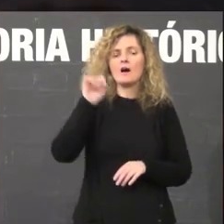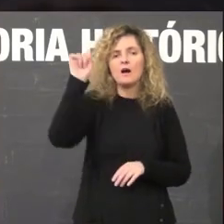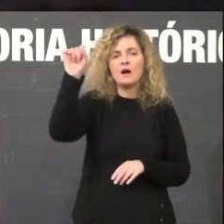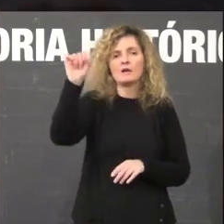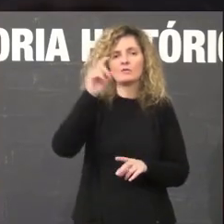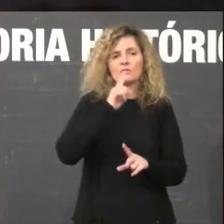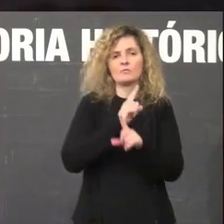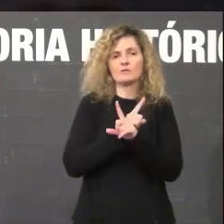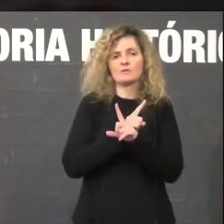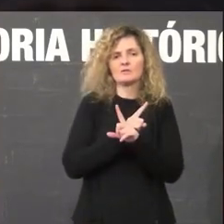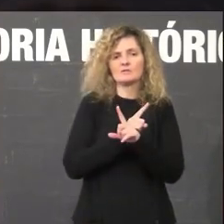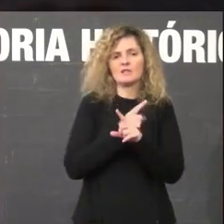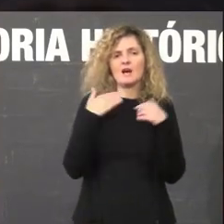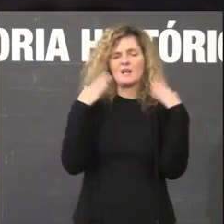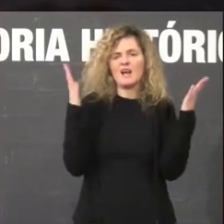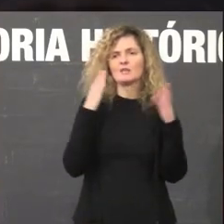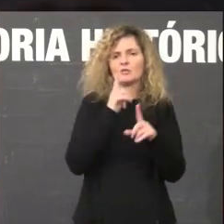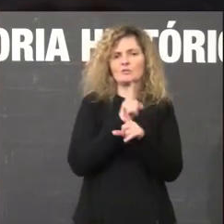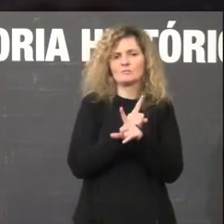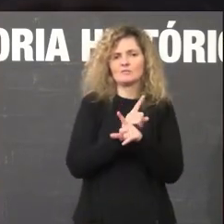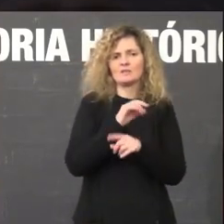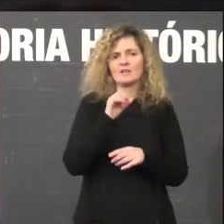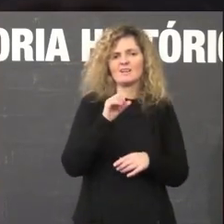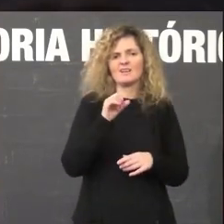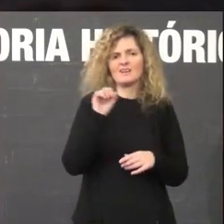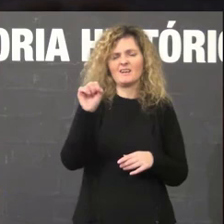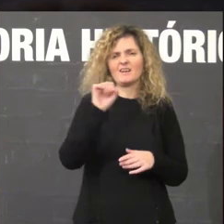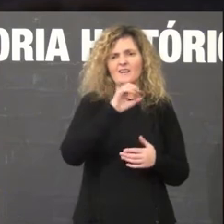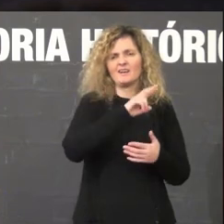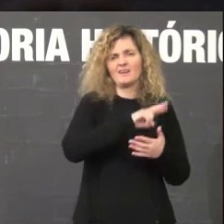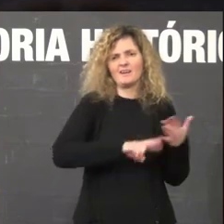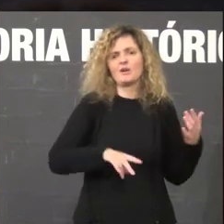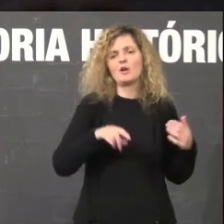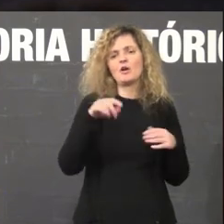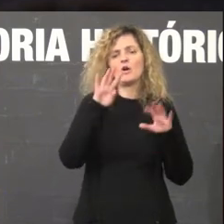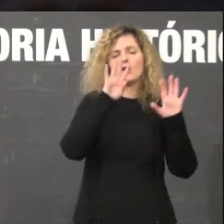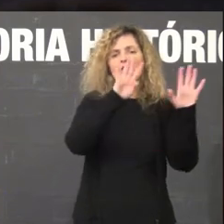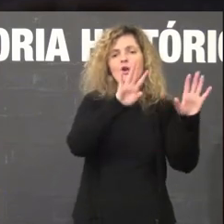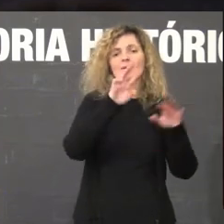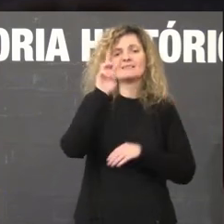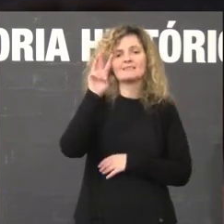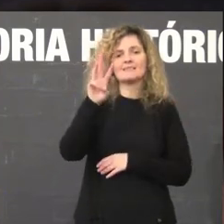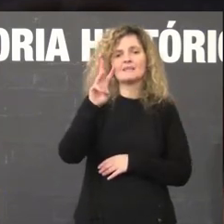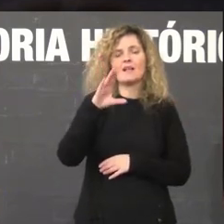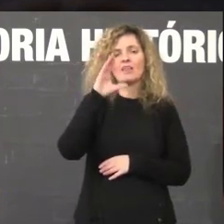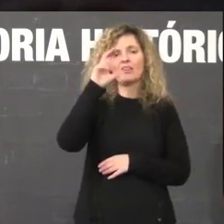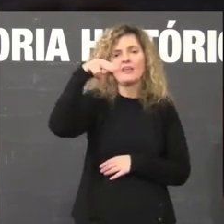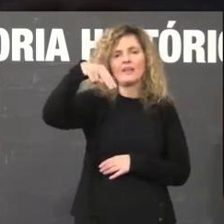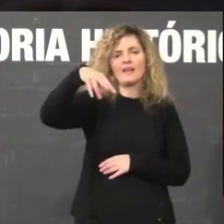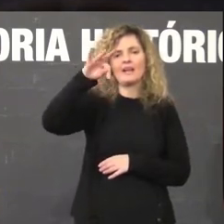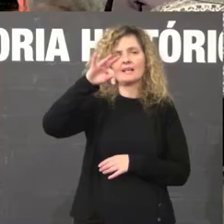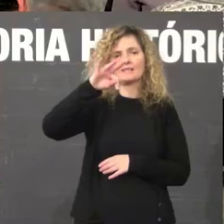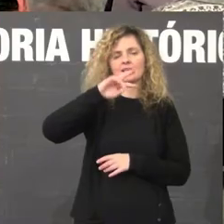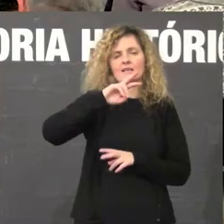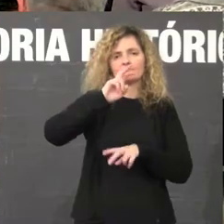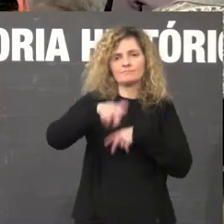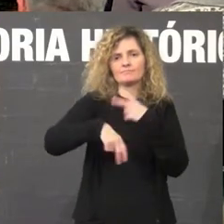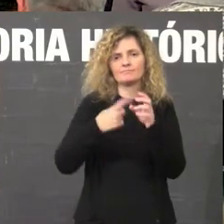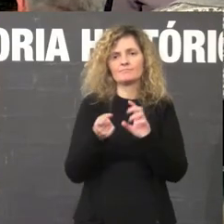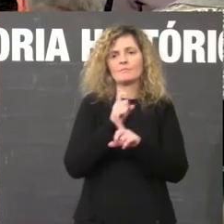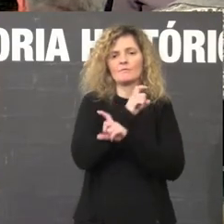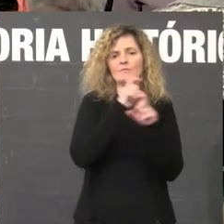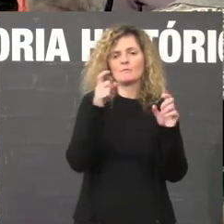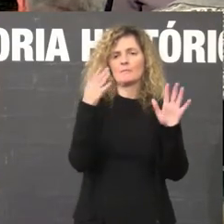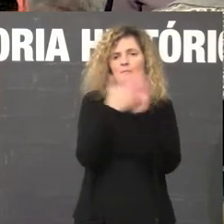galega e despois xa no ano 83 refundamos a CNT e